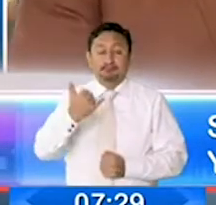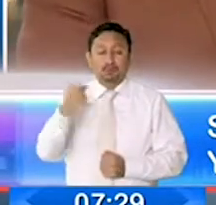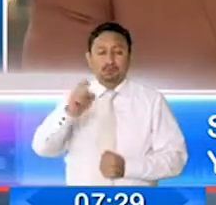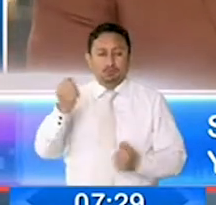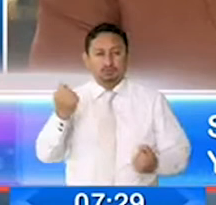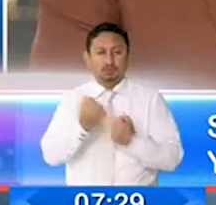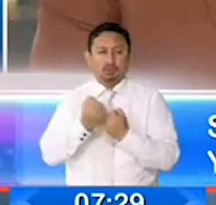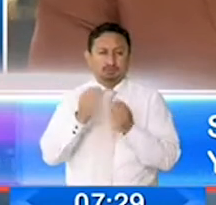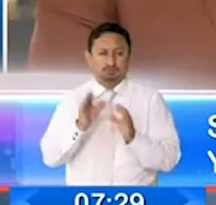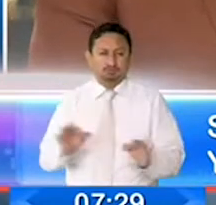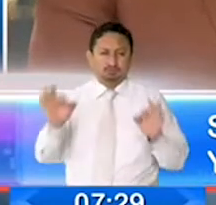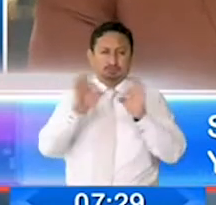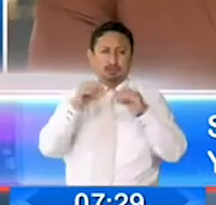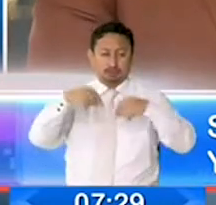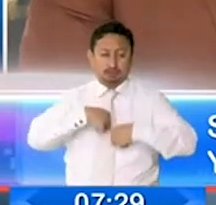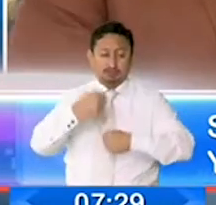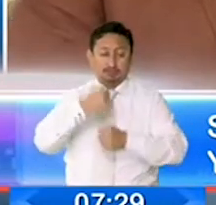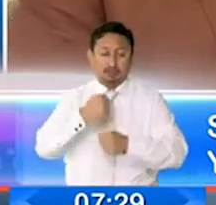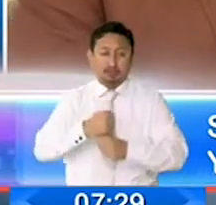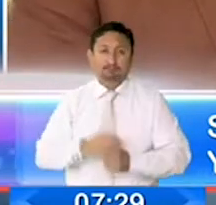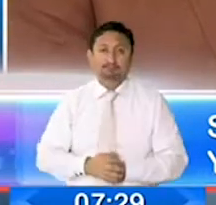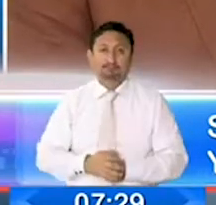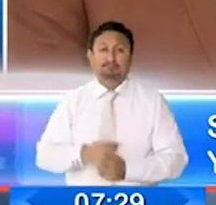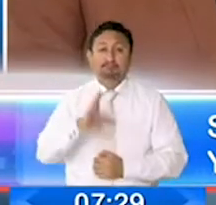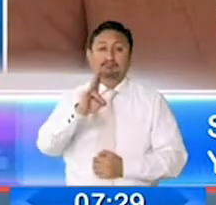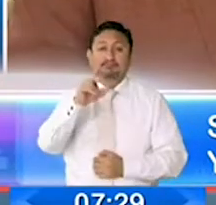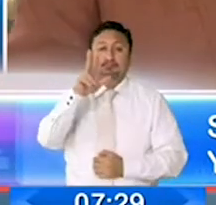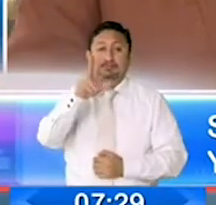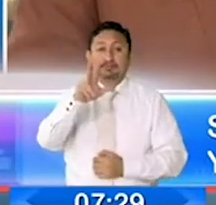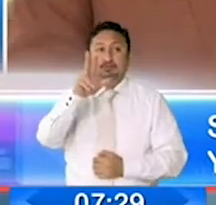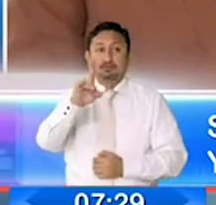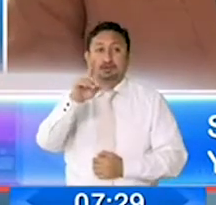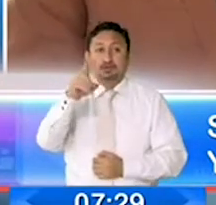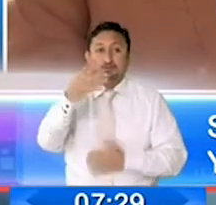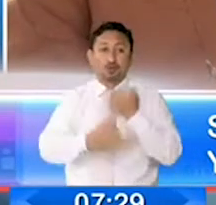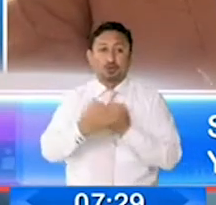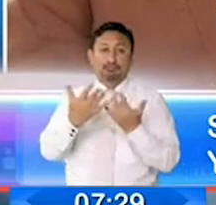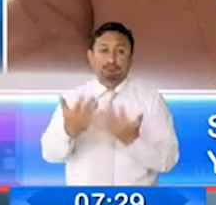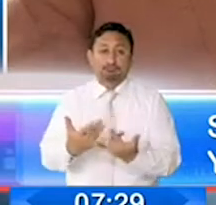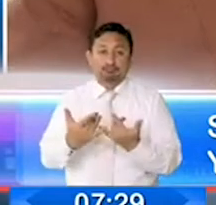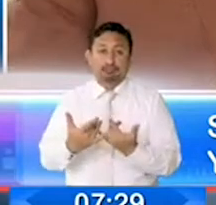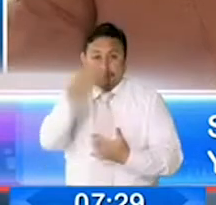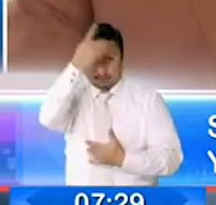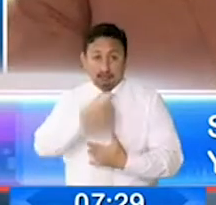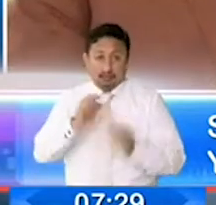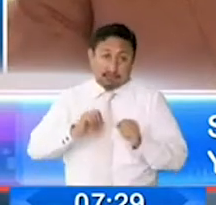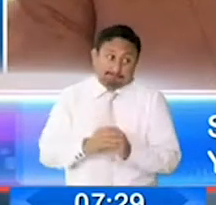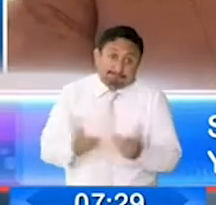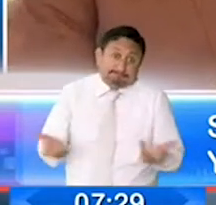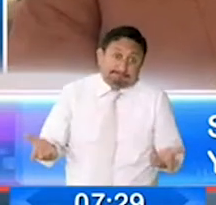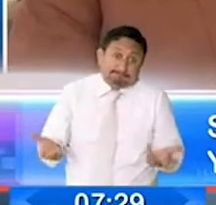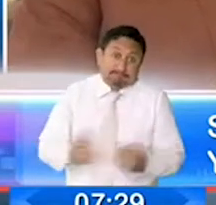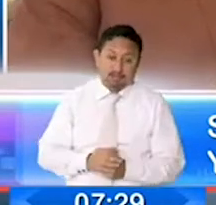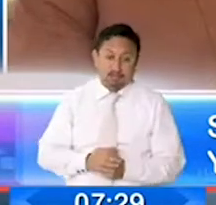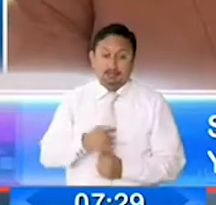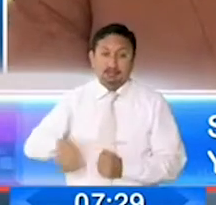que es indispensable para nuestra tarea. Hay 7.378 causas que están esperando fallo. Entonces, claro, si no tenemos